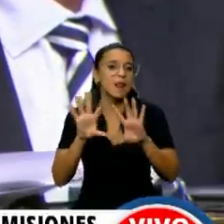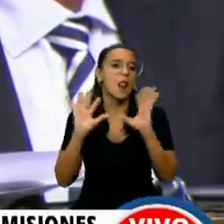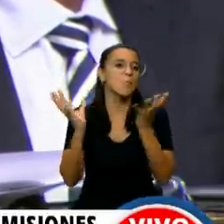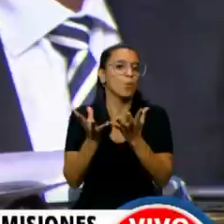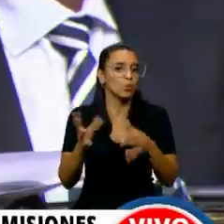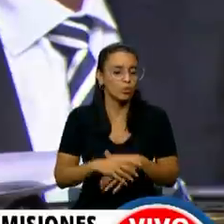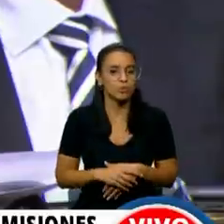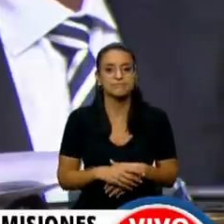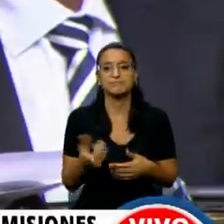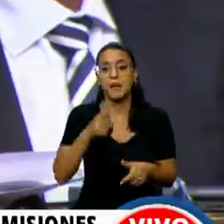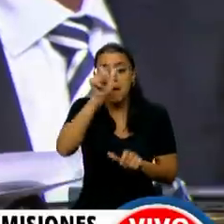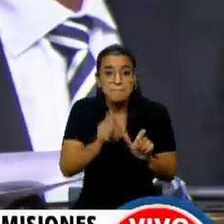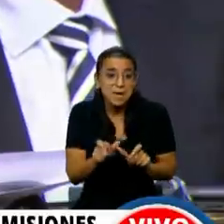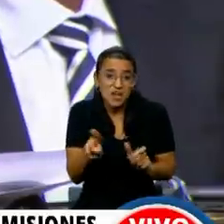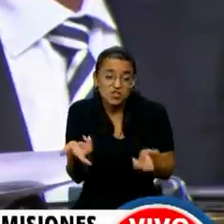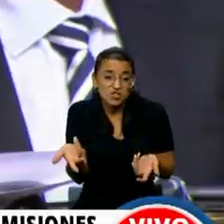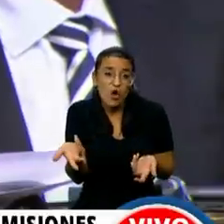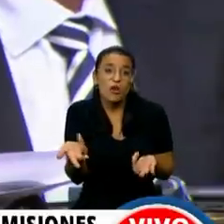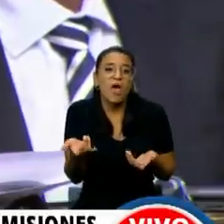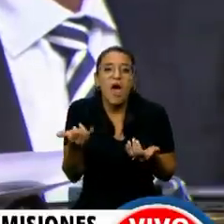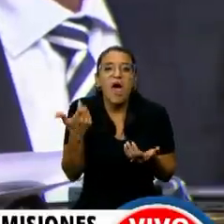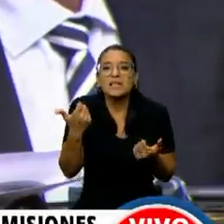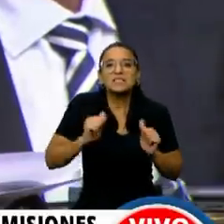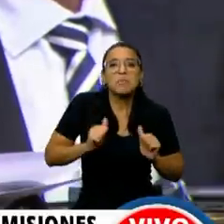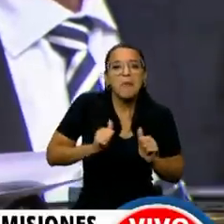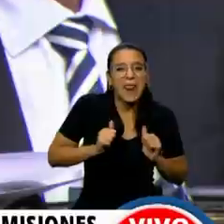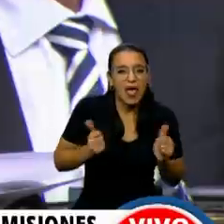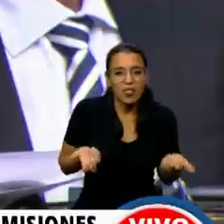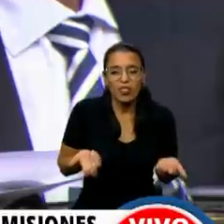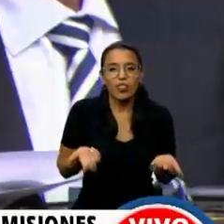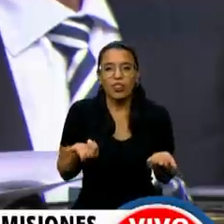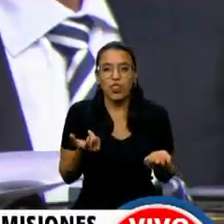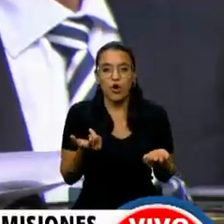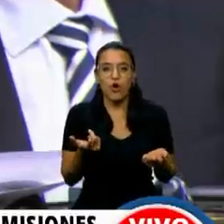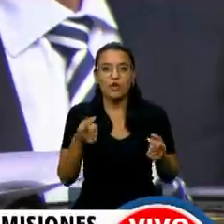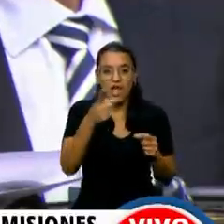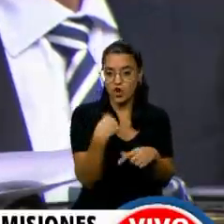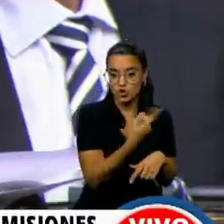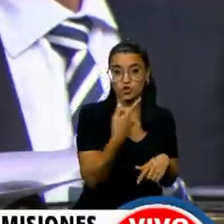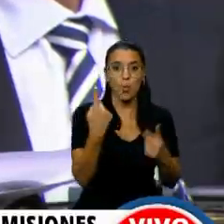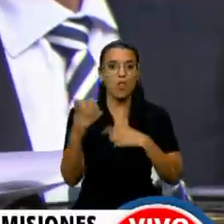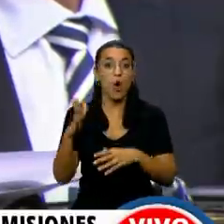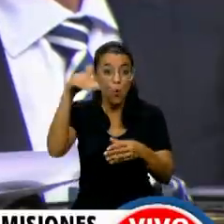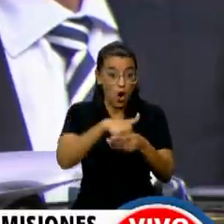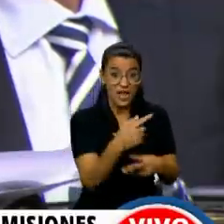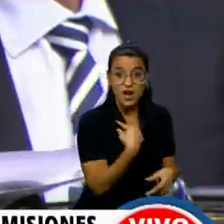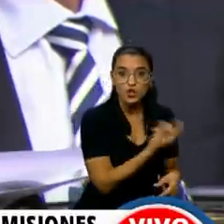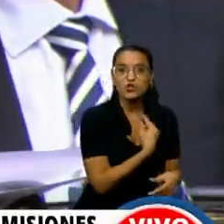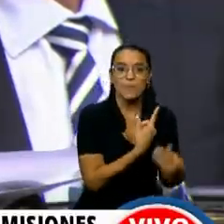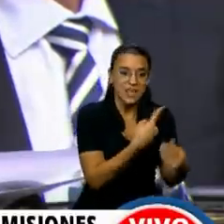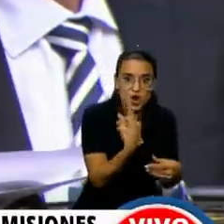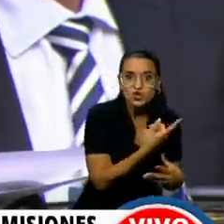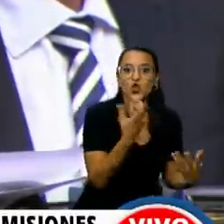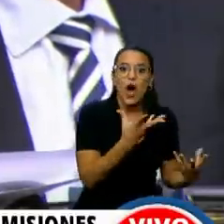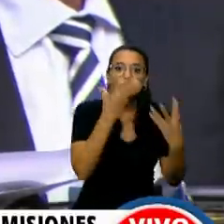donde el ciudadano de a pie tiene todas las expectativas que pone en nosotros cuando no vota para que le ayudemos